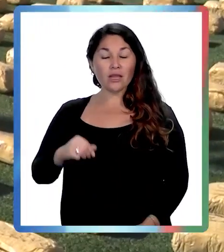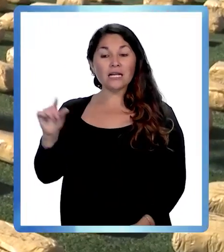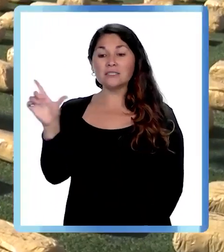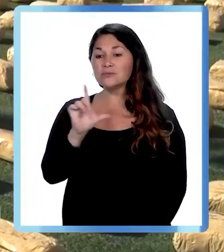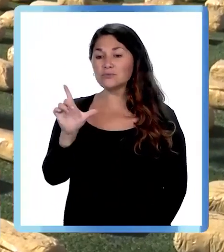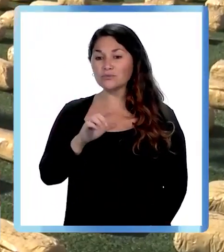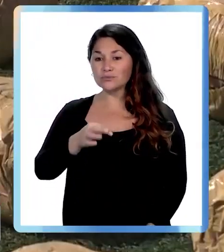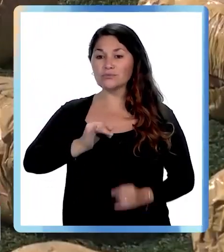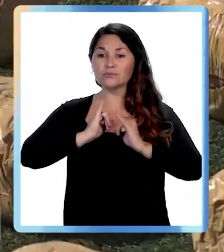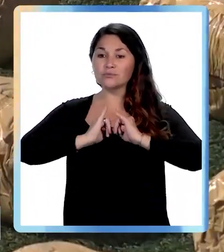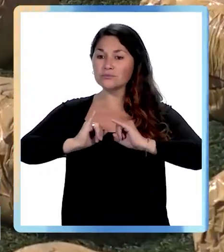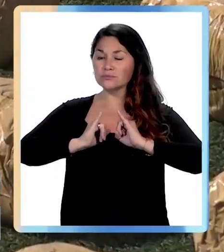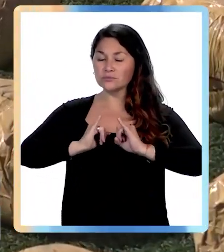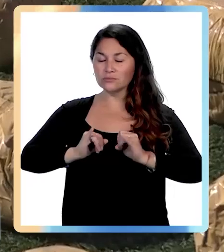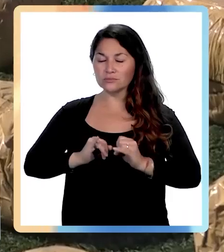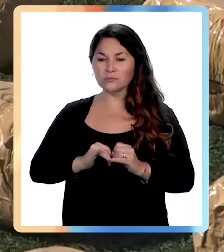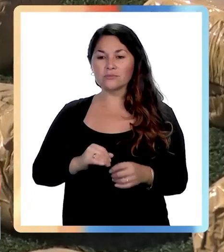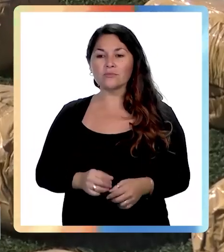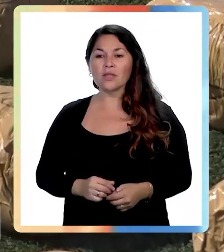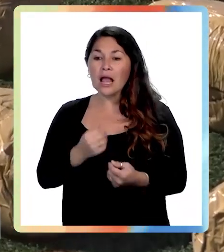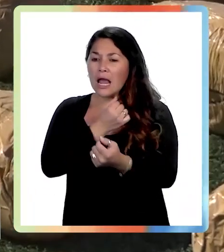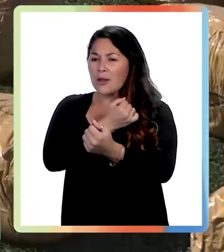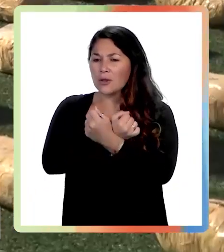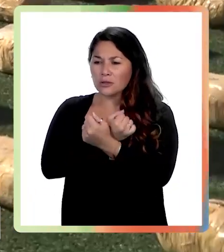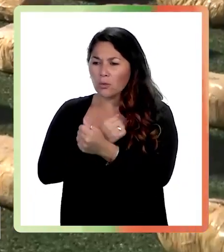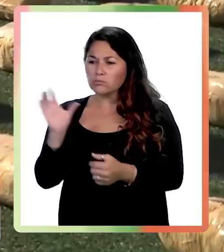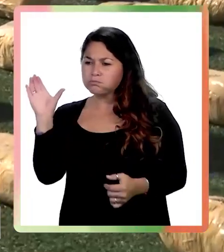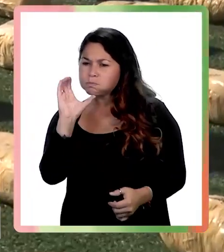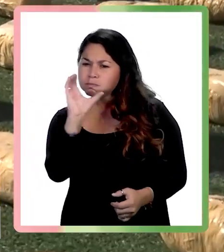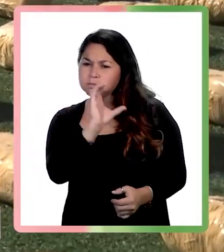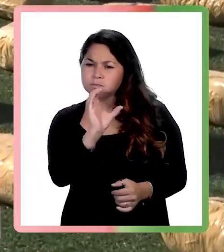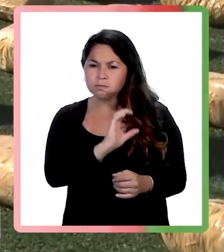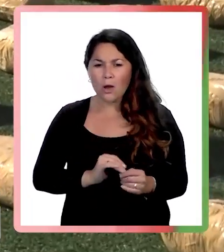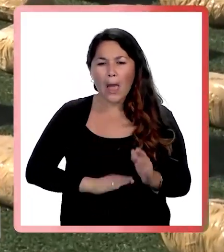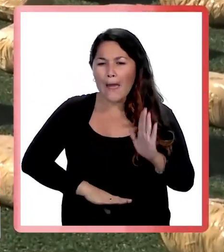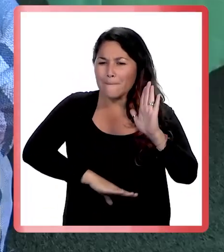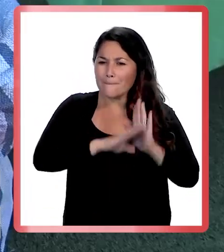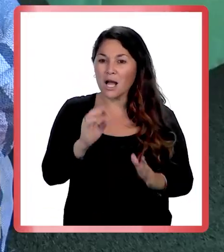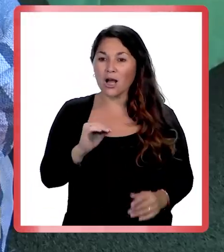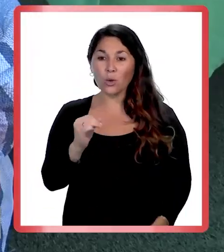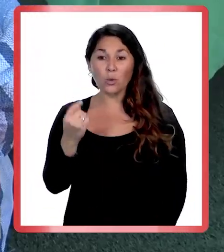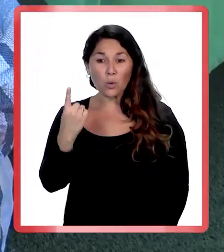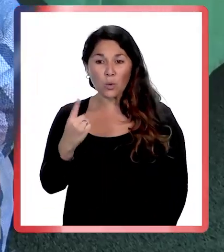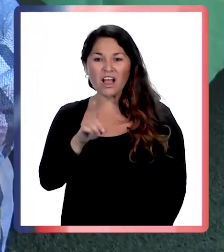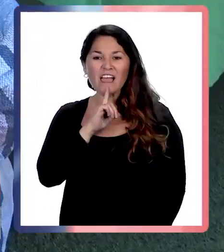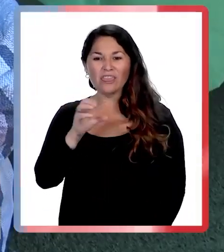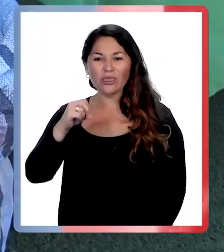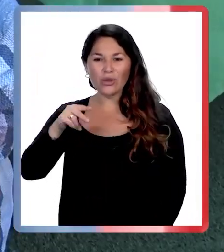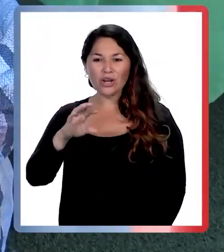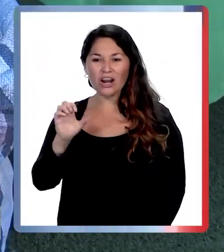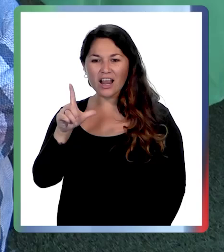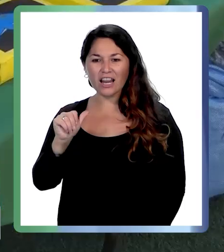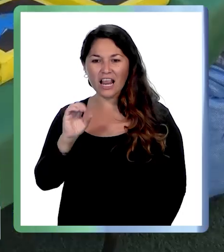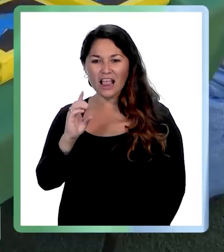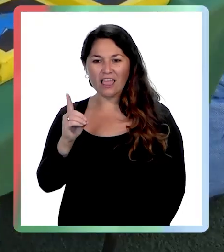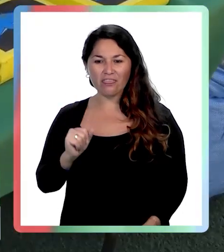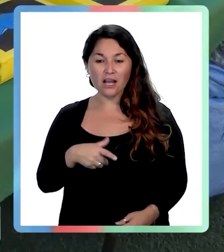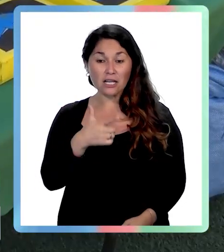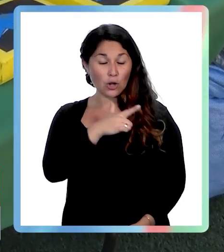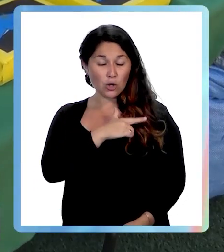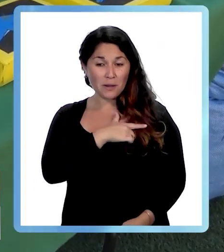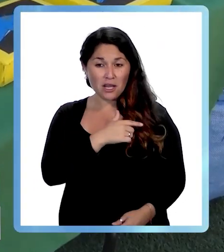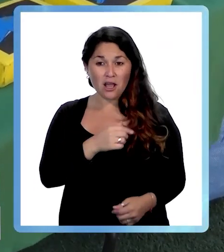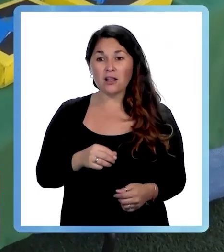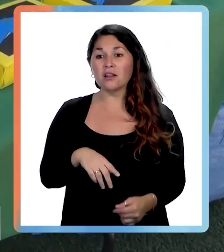Durante este lunes se informó sobre un operativo de carabineros que permitió la incautación de más de 1 tonelada de droga entre marihuana y clorhidrato